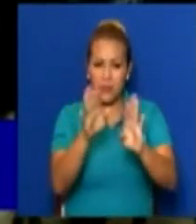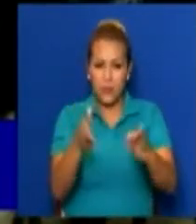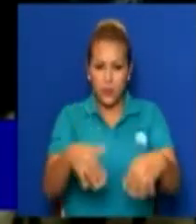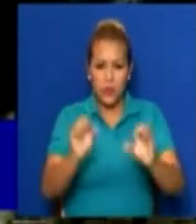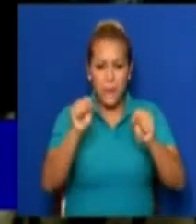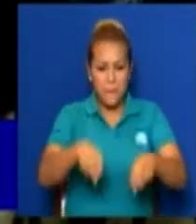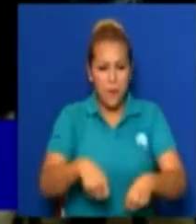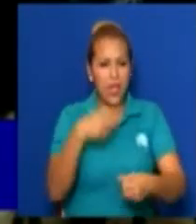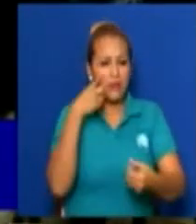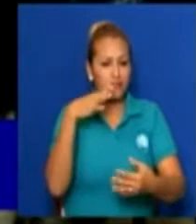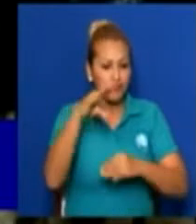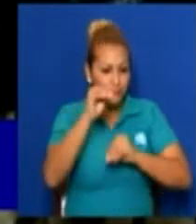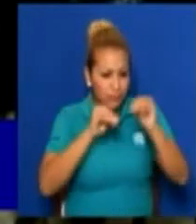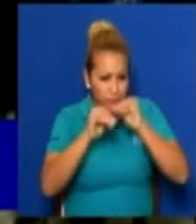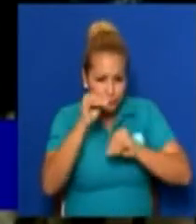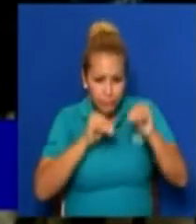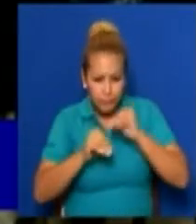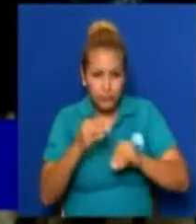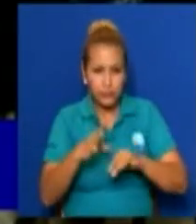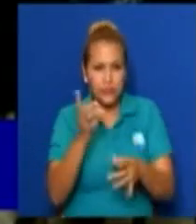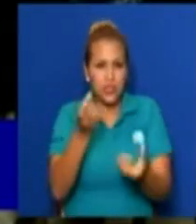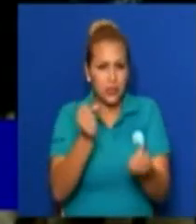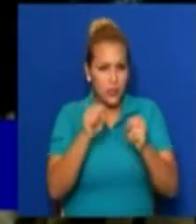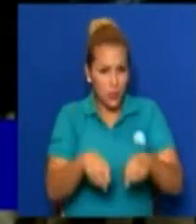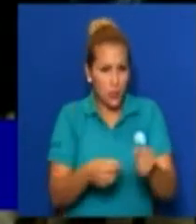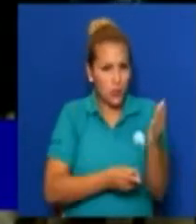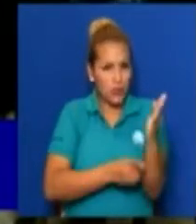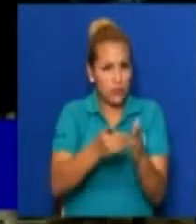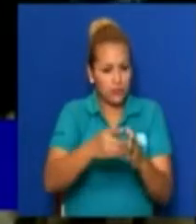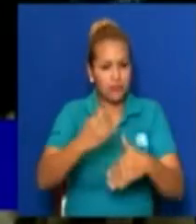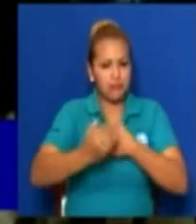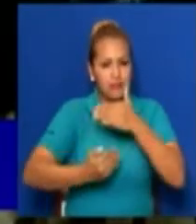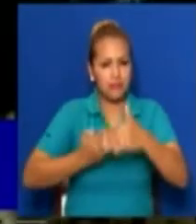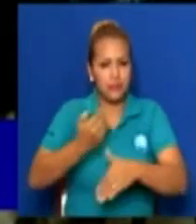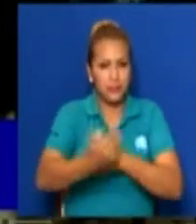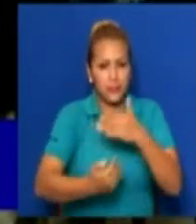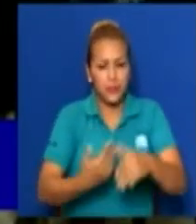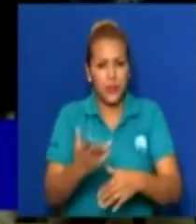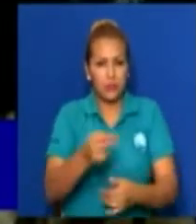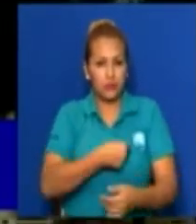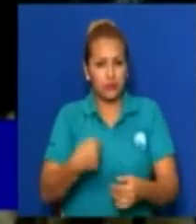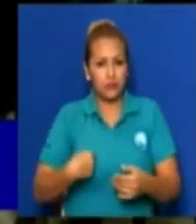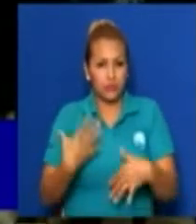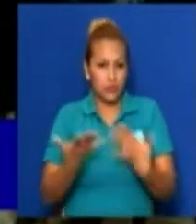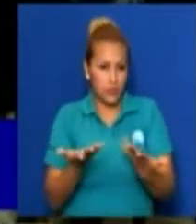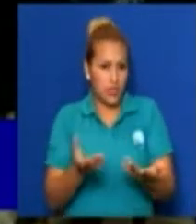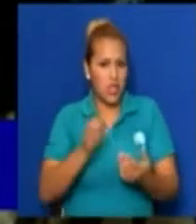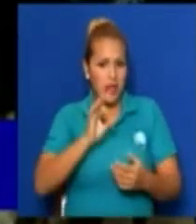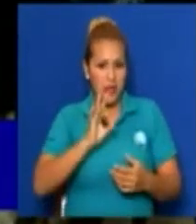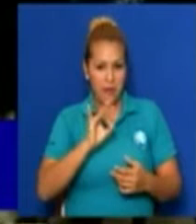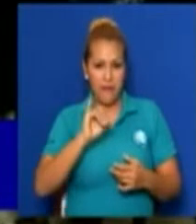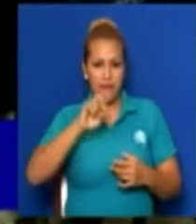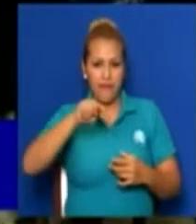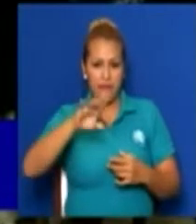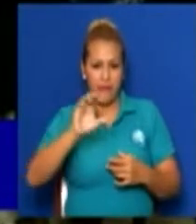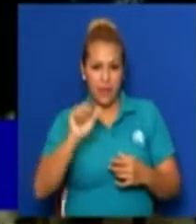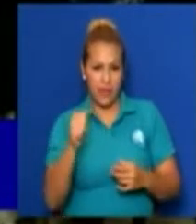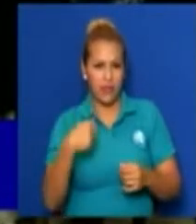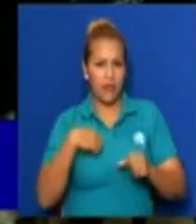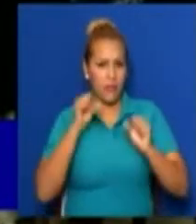administradora, gestora y desarrolladora de los procesos productivos en el ámbito rural.